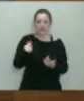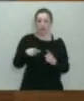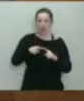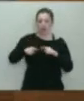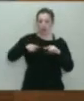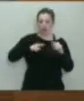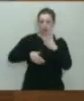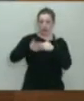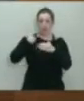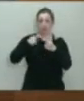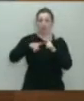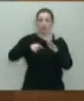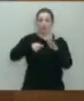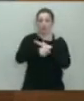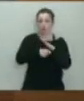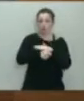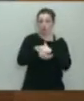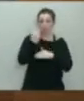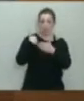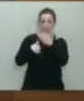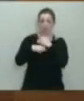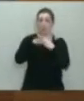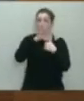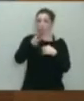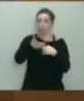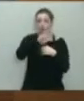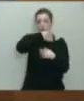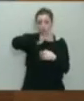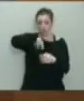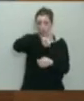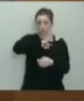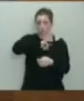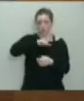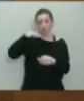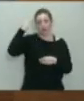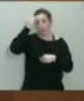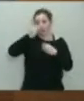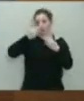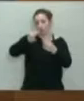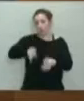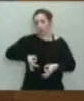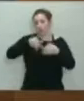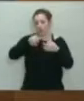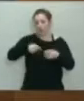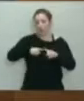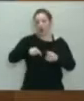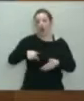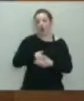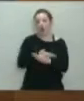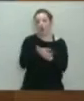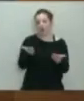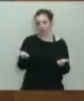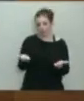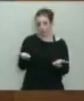decisiones y de esas inversiones que se tomaron en el pasado. Desde luego, nosotros creo que siempre hemos ofrecido una